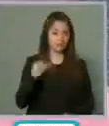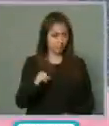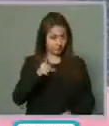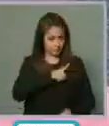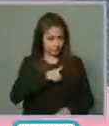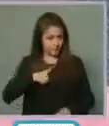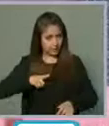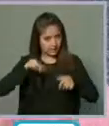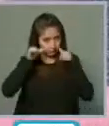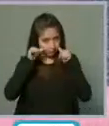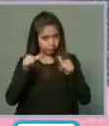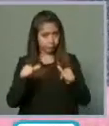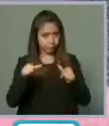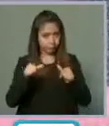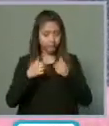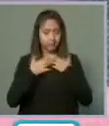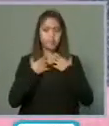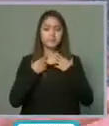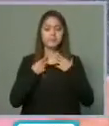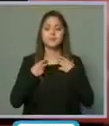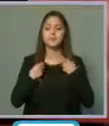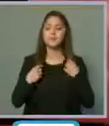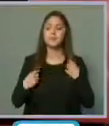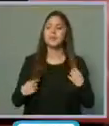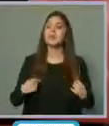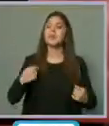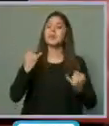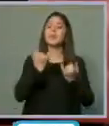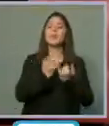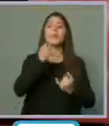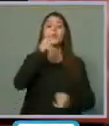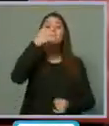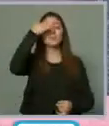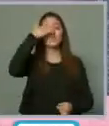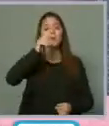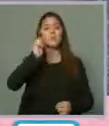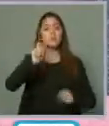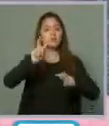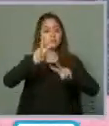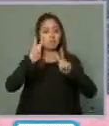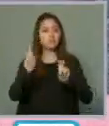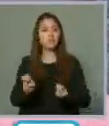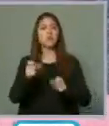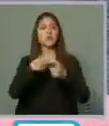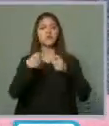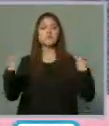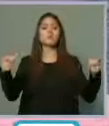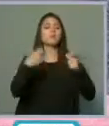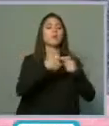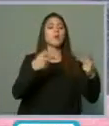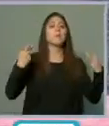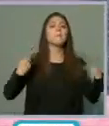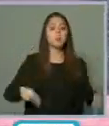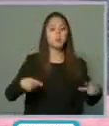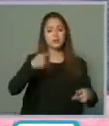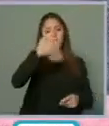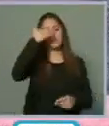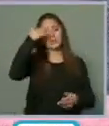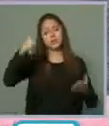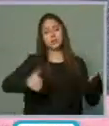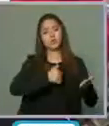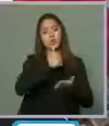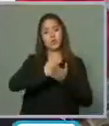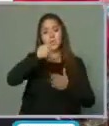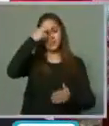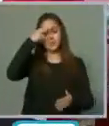detalle interesante, cuando lees sobre densidad de población, te enteras que al igual que en Ciudad de México, en Tokio hay 6,000